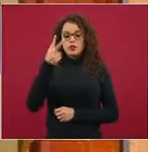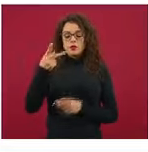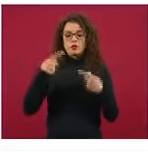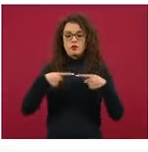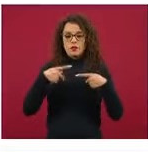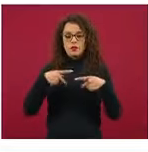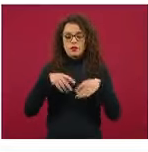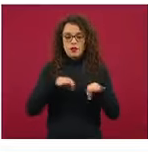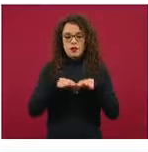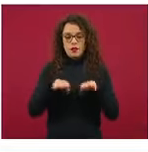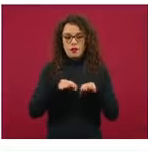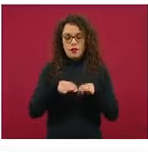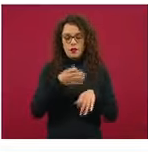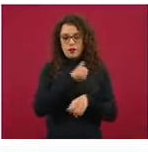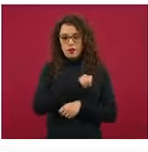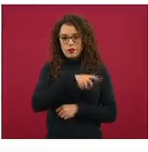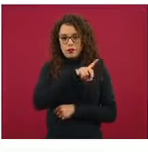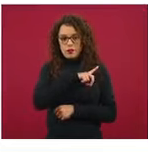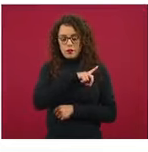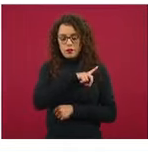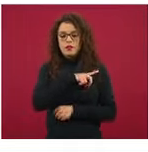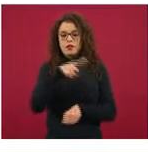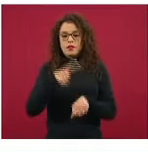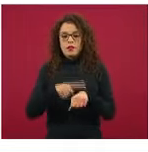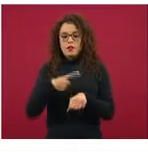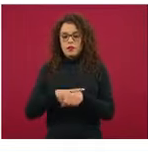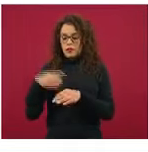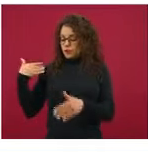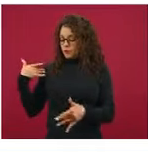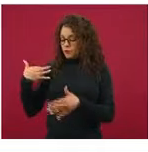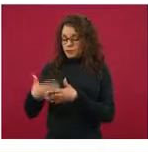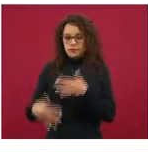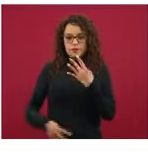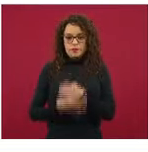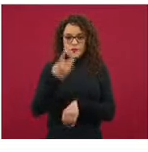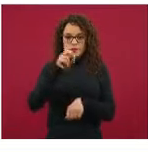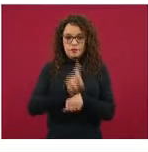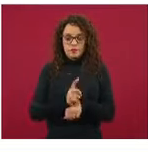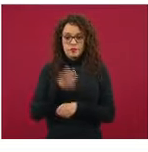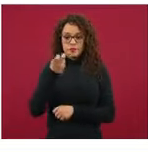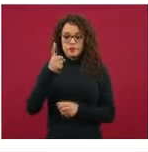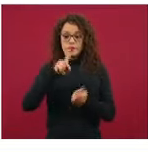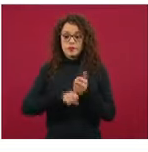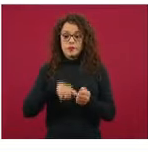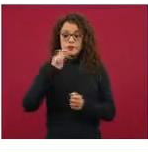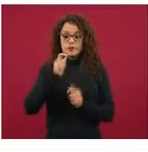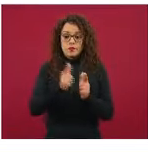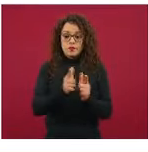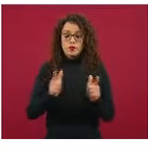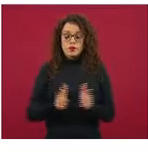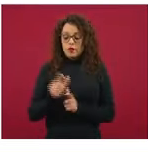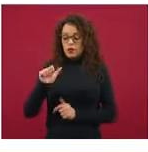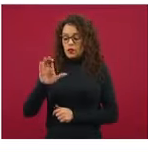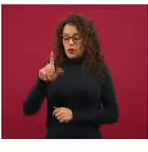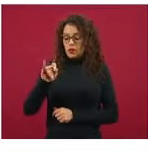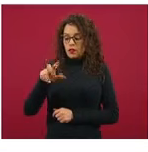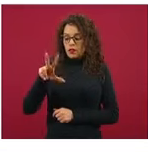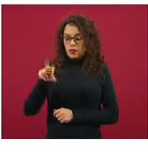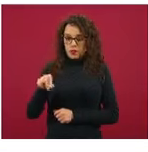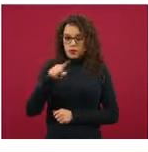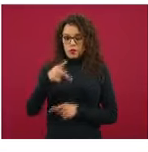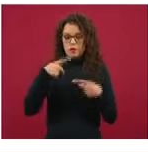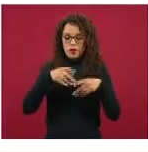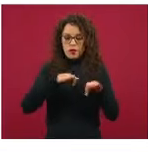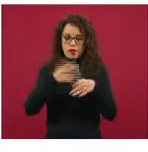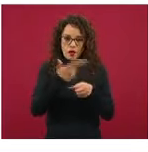profesionales son los que han enfermado en los últimos 14 días y por lo tanto representan al grupo activo de profesionales de la